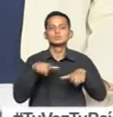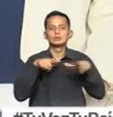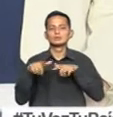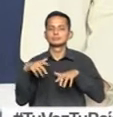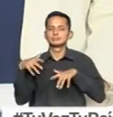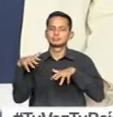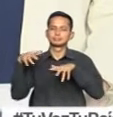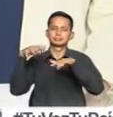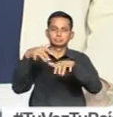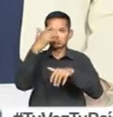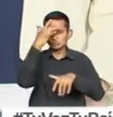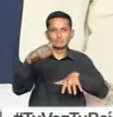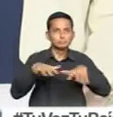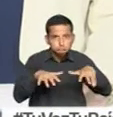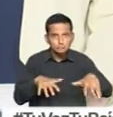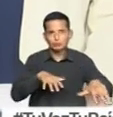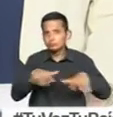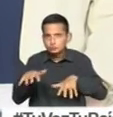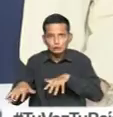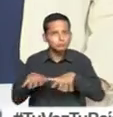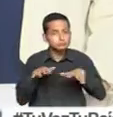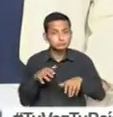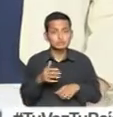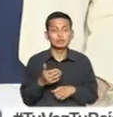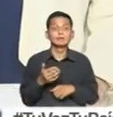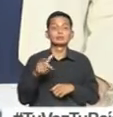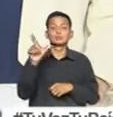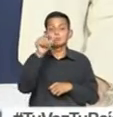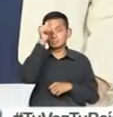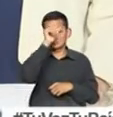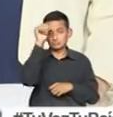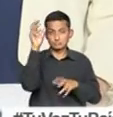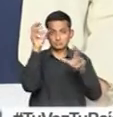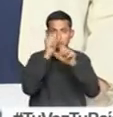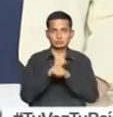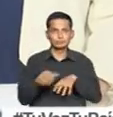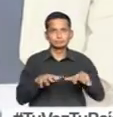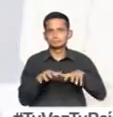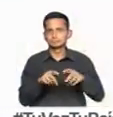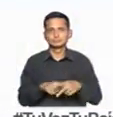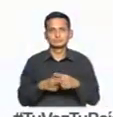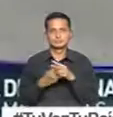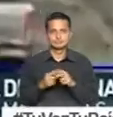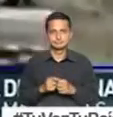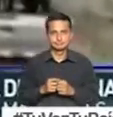afectada por una serie de sismos registrados desde la noche de este domingo.